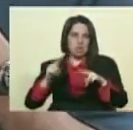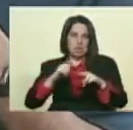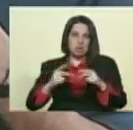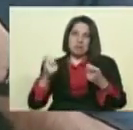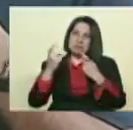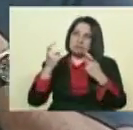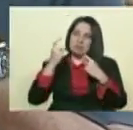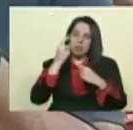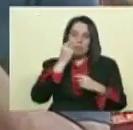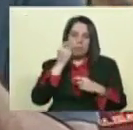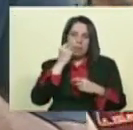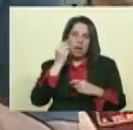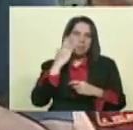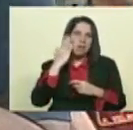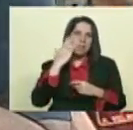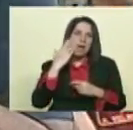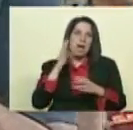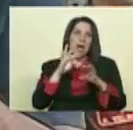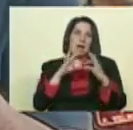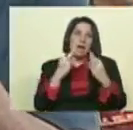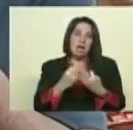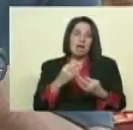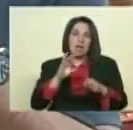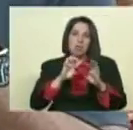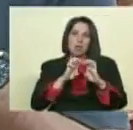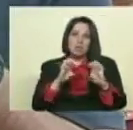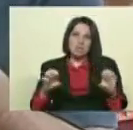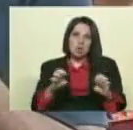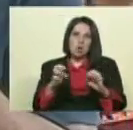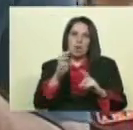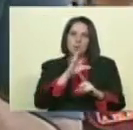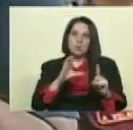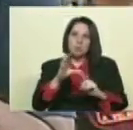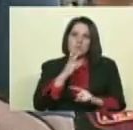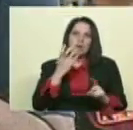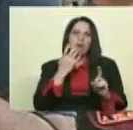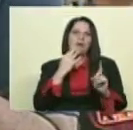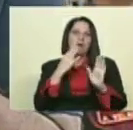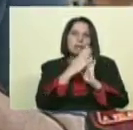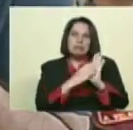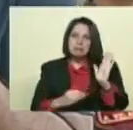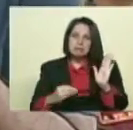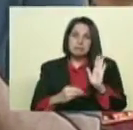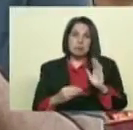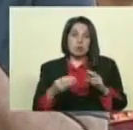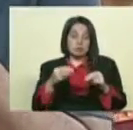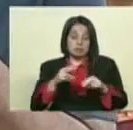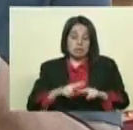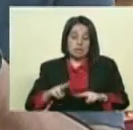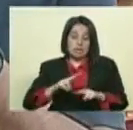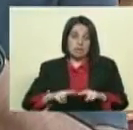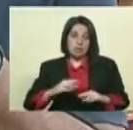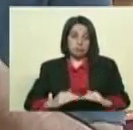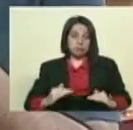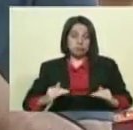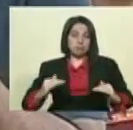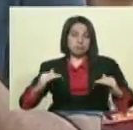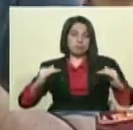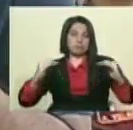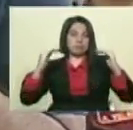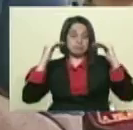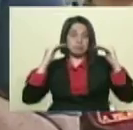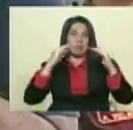padres, a través de la educación, a través de la cultura, a través de los ejemplos que vemos. Ese niño que se empieza a